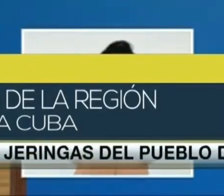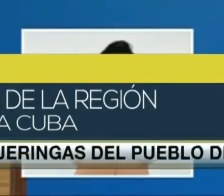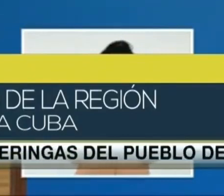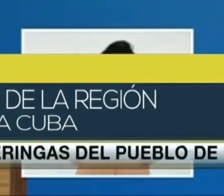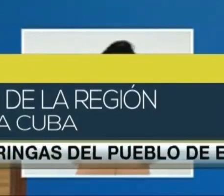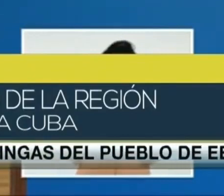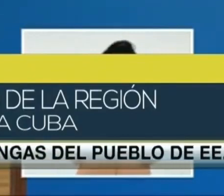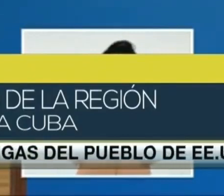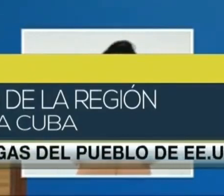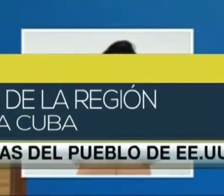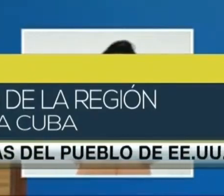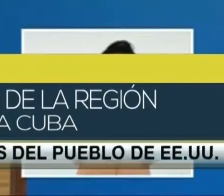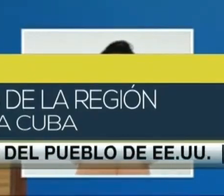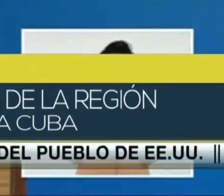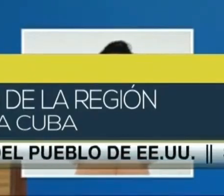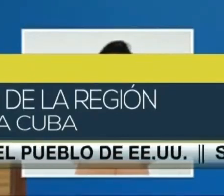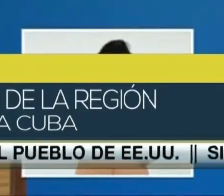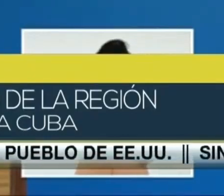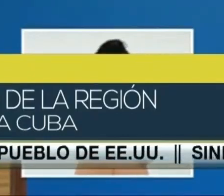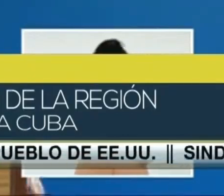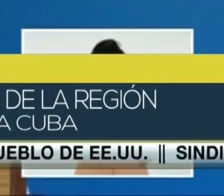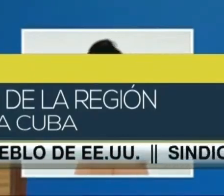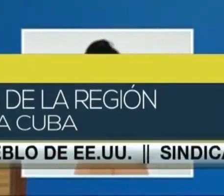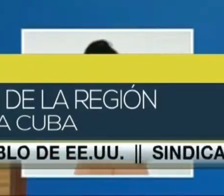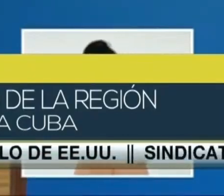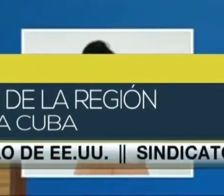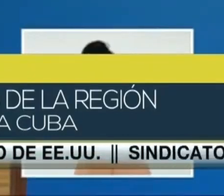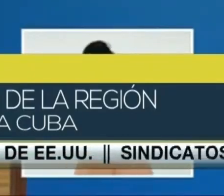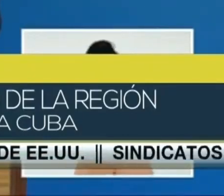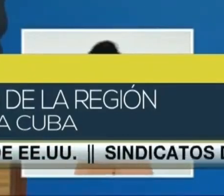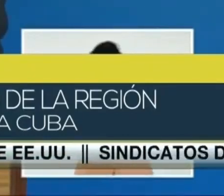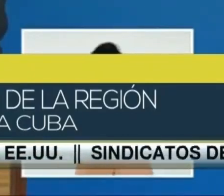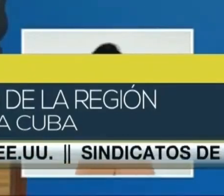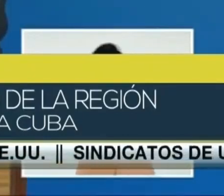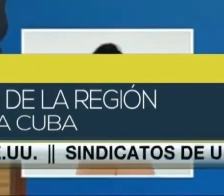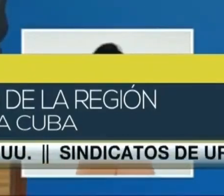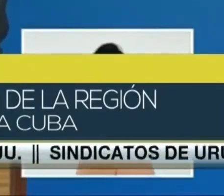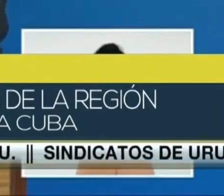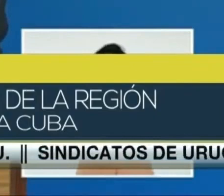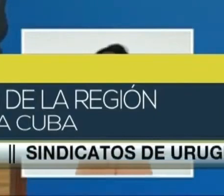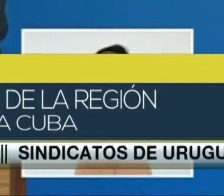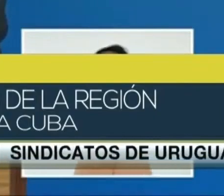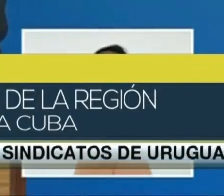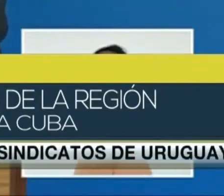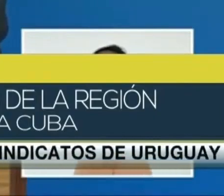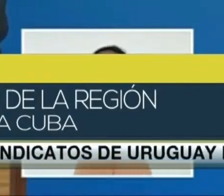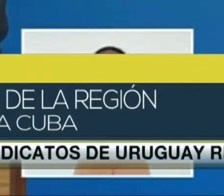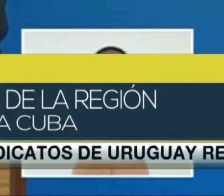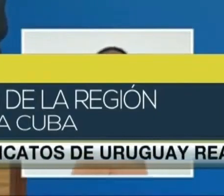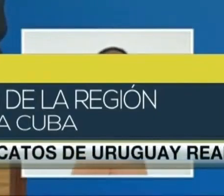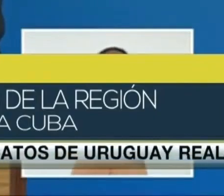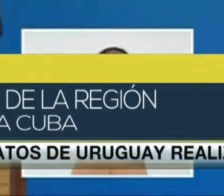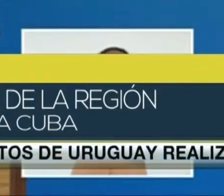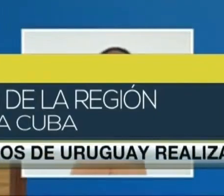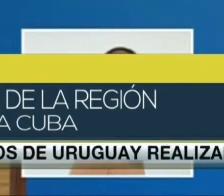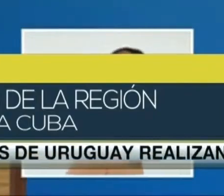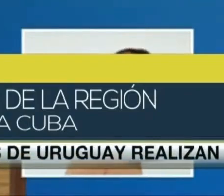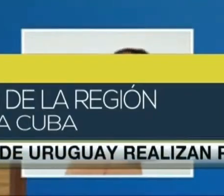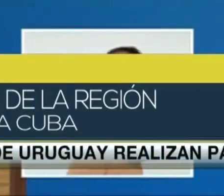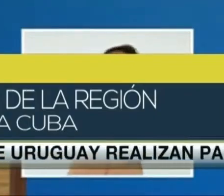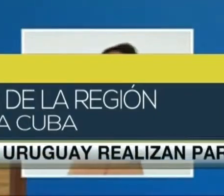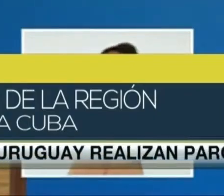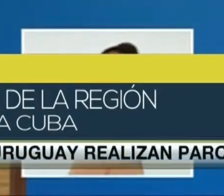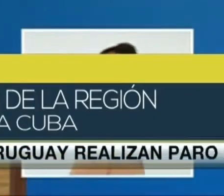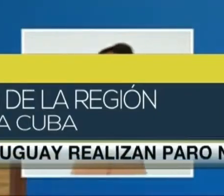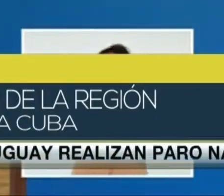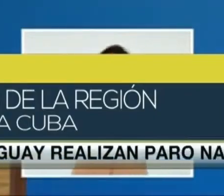francamente sorprendente, porque han sido ya, Johanna, 2 años de